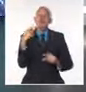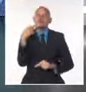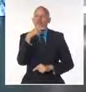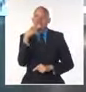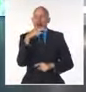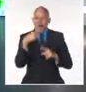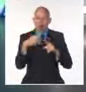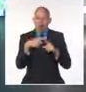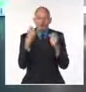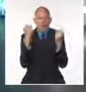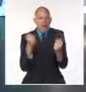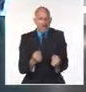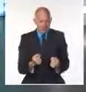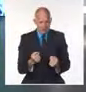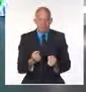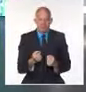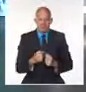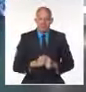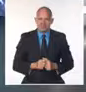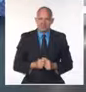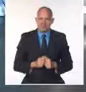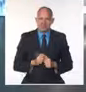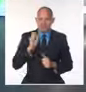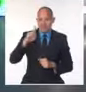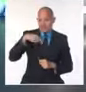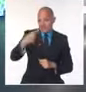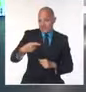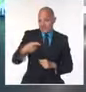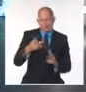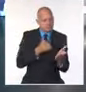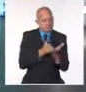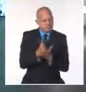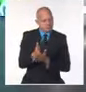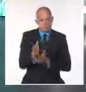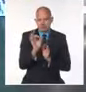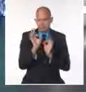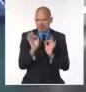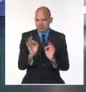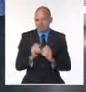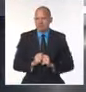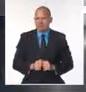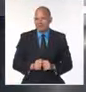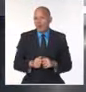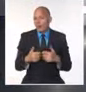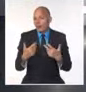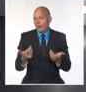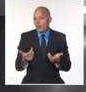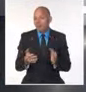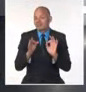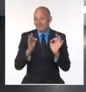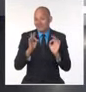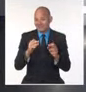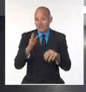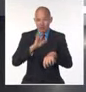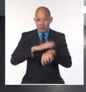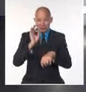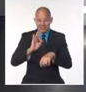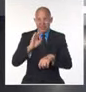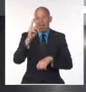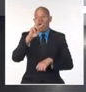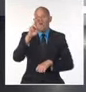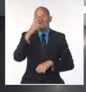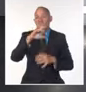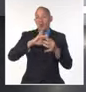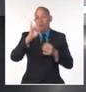largo de todo nuestro país y para mañana se mantienen similares las condiciones del tiempo debido a que esta vaguada se va a mantener con poco